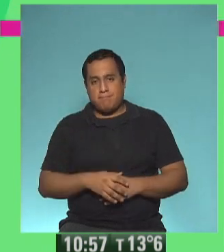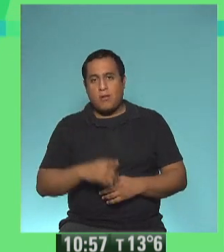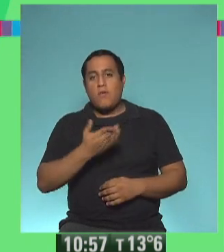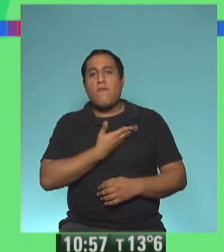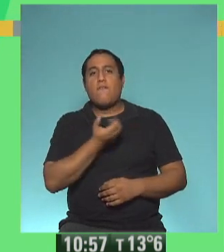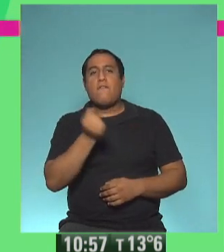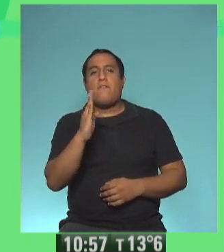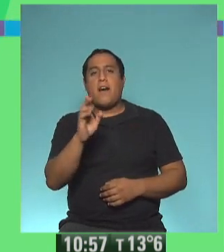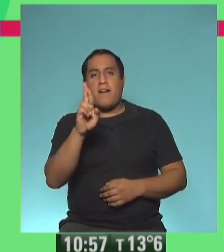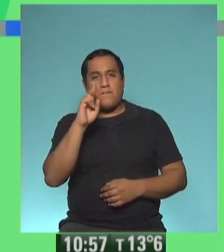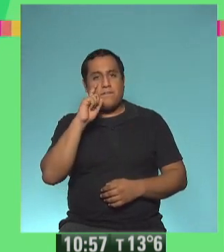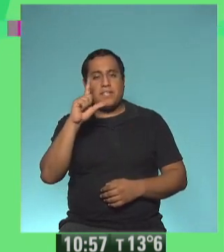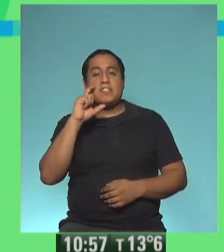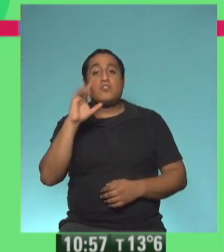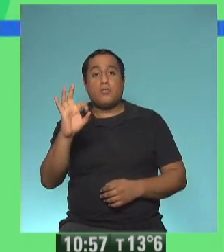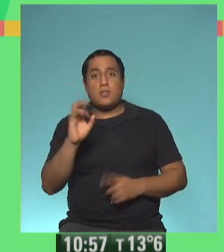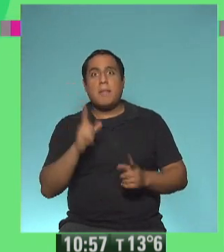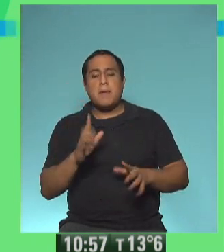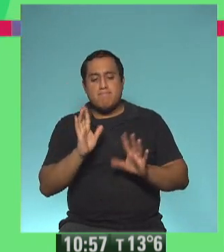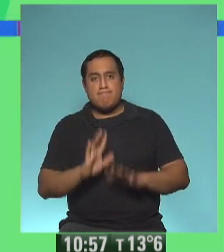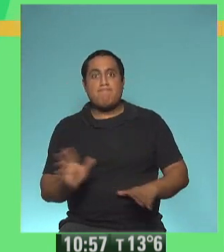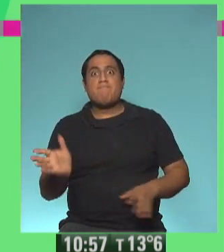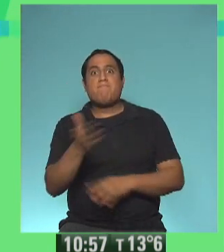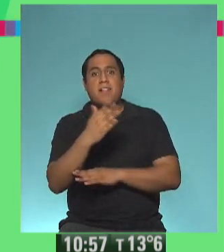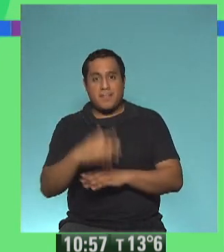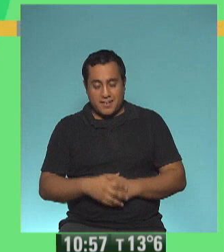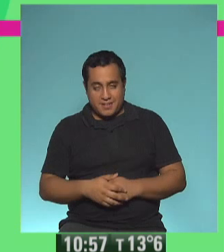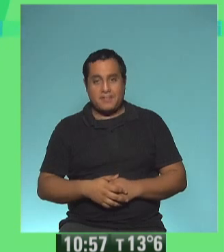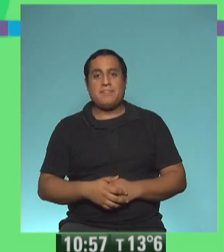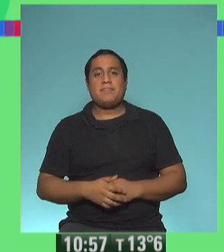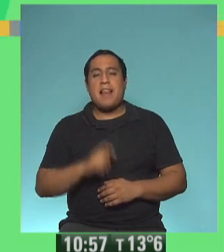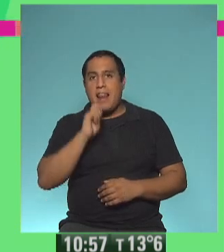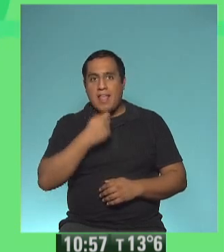fabricio también nos es una bandera mira qué lindo